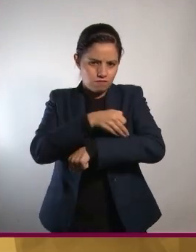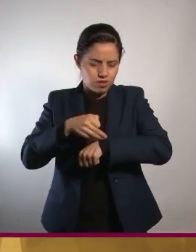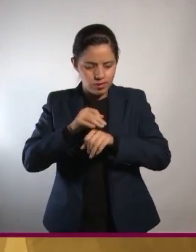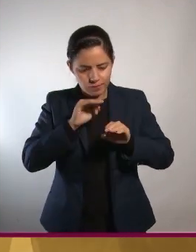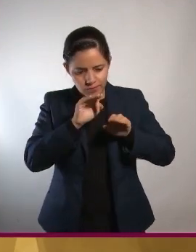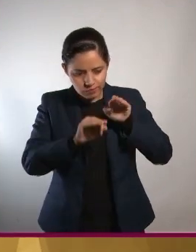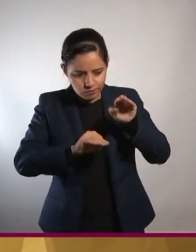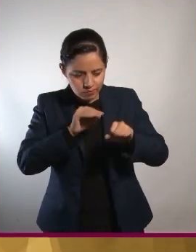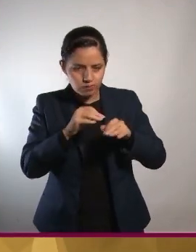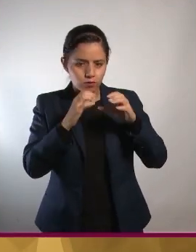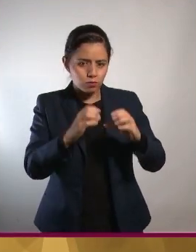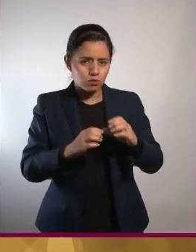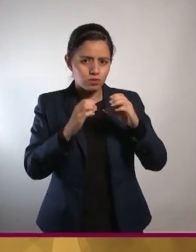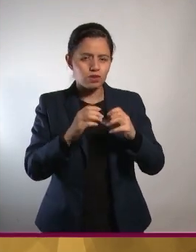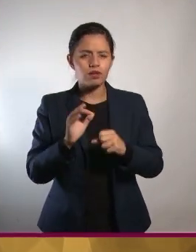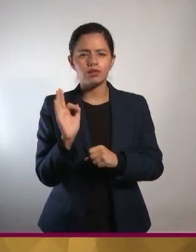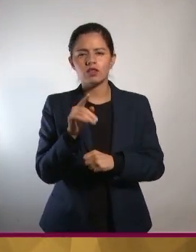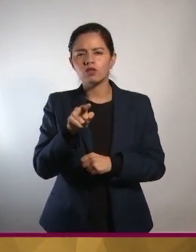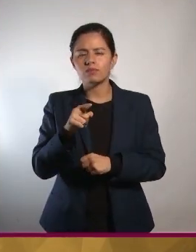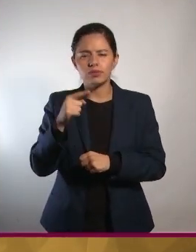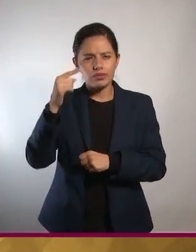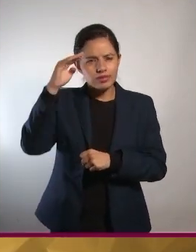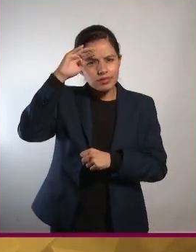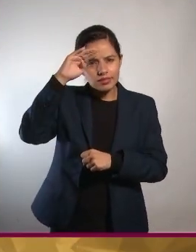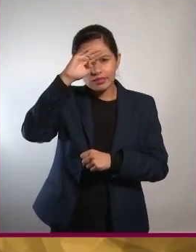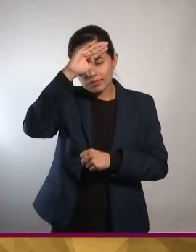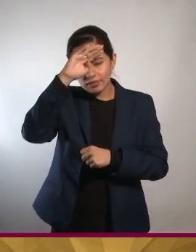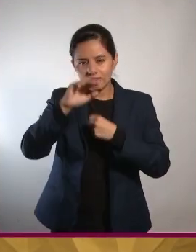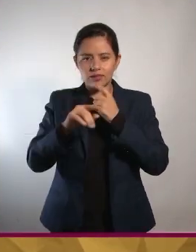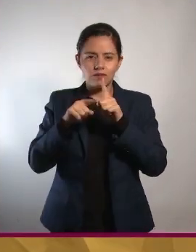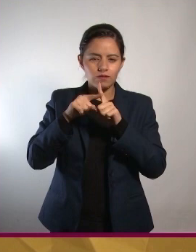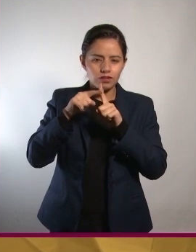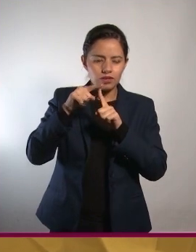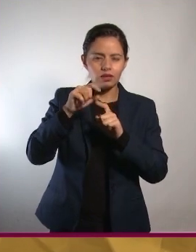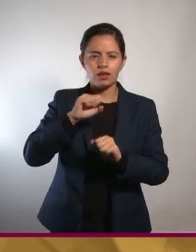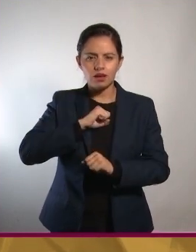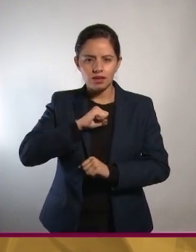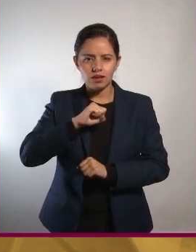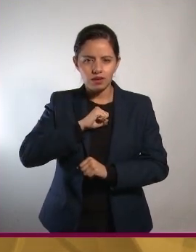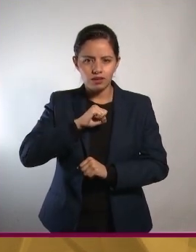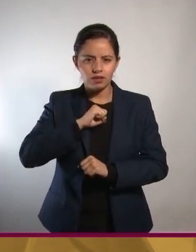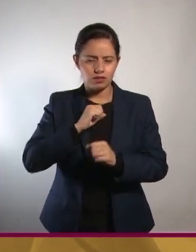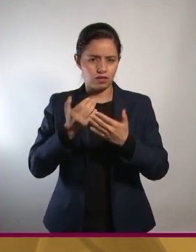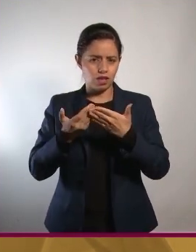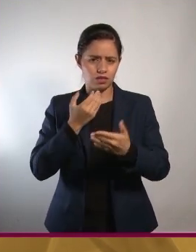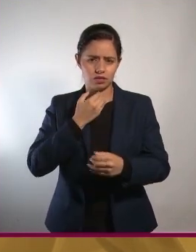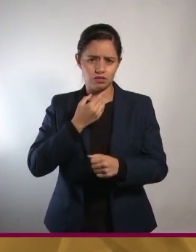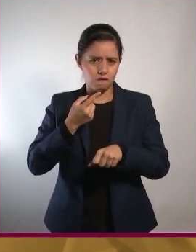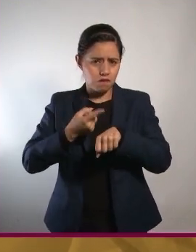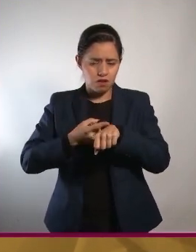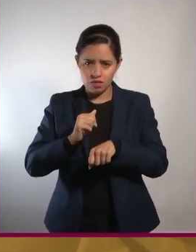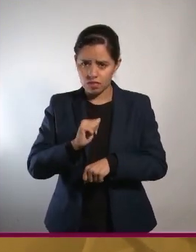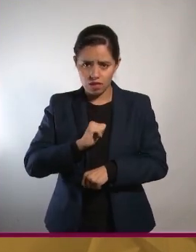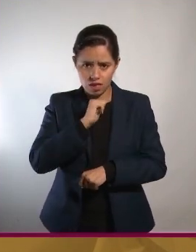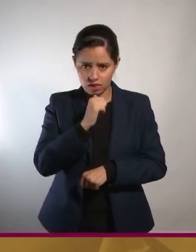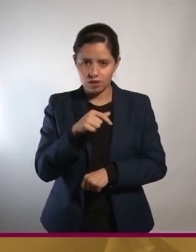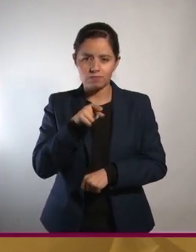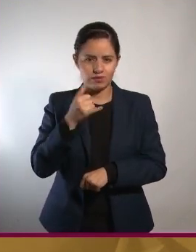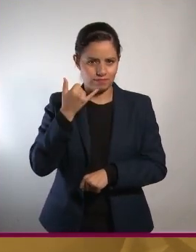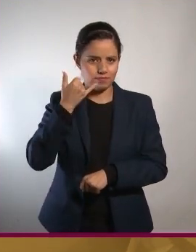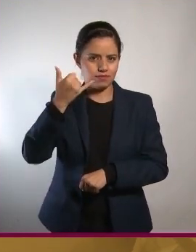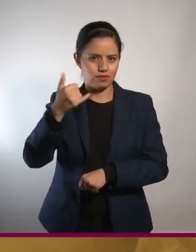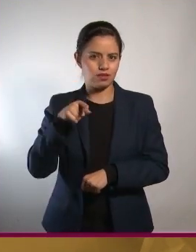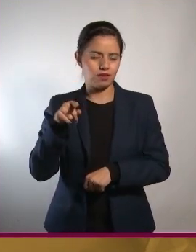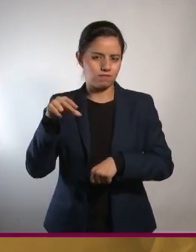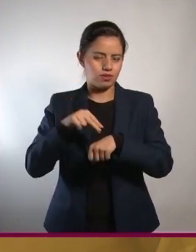Si experimentas síntomas leves como fiebre y tos seca sin tener problemas de salud subyacentes, comuníquese con su servicio de salud y